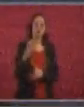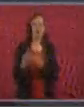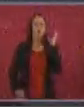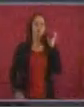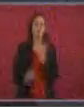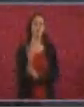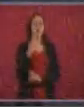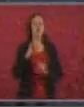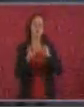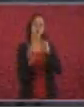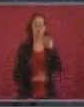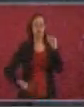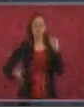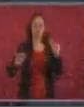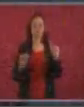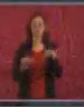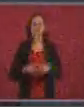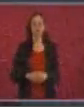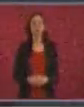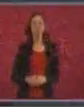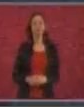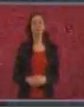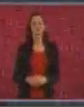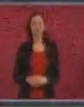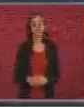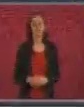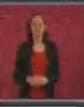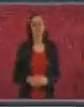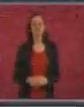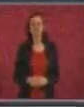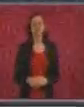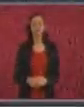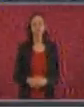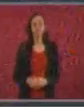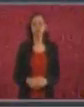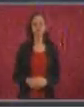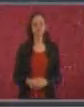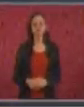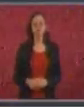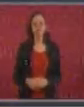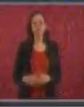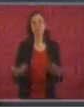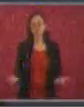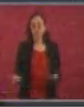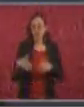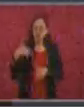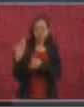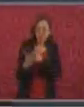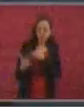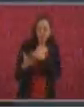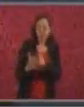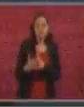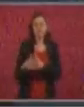sentido aparecen sus prácticas políticas y gubernamentales. Entonces,